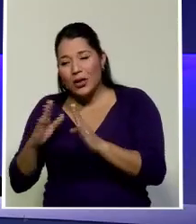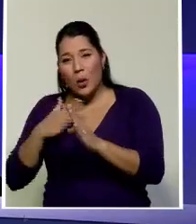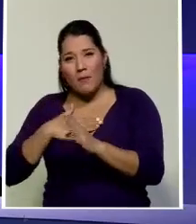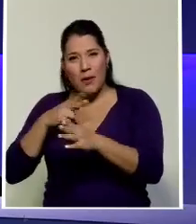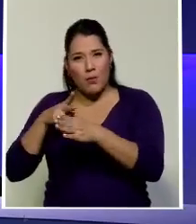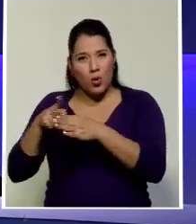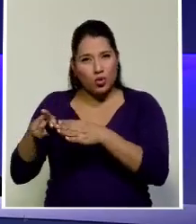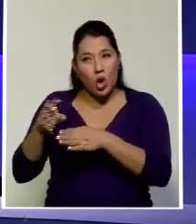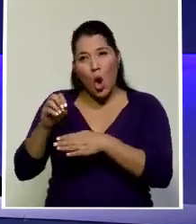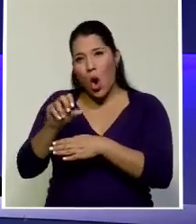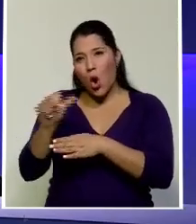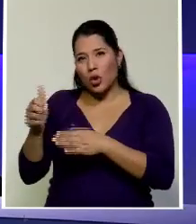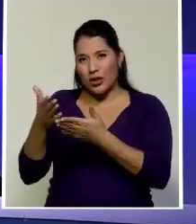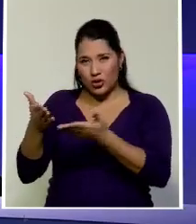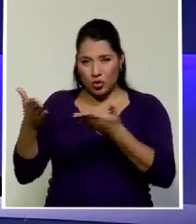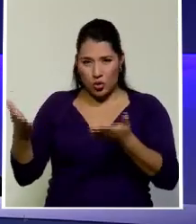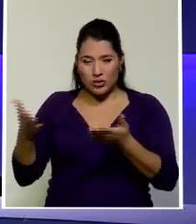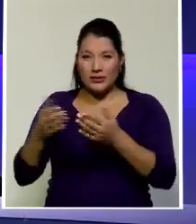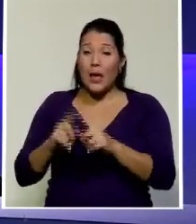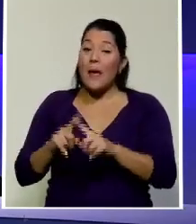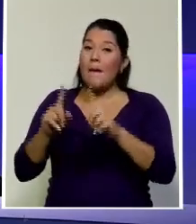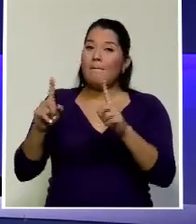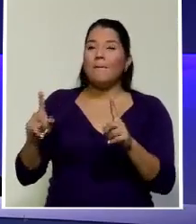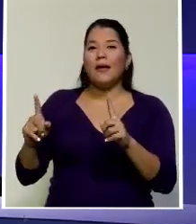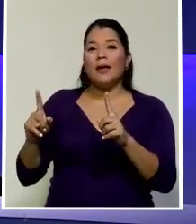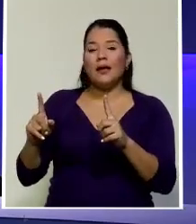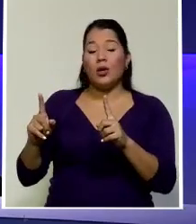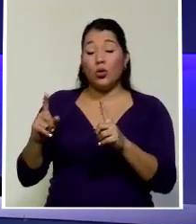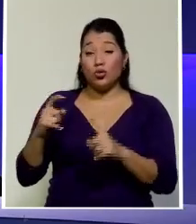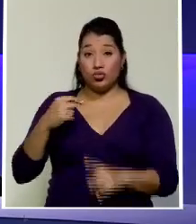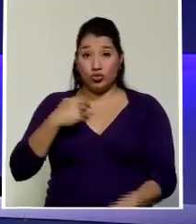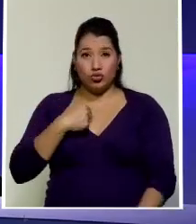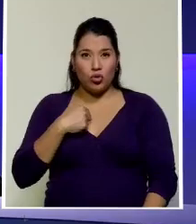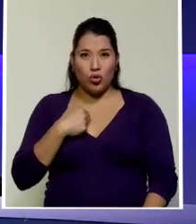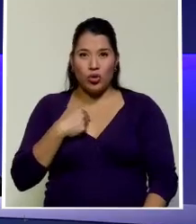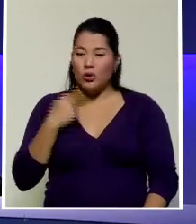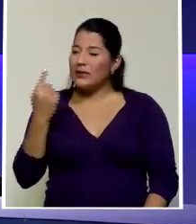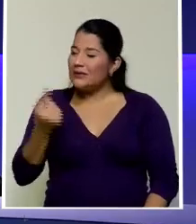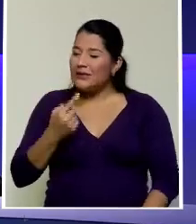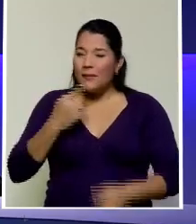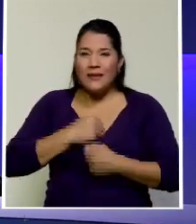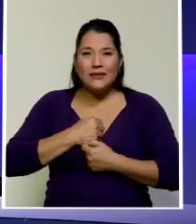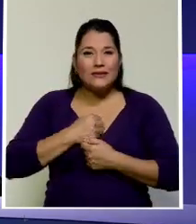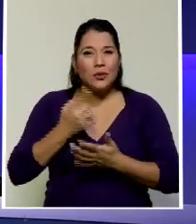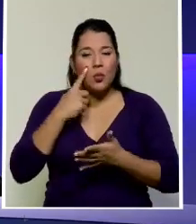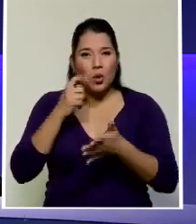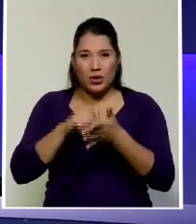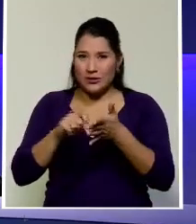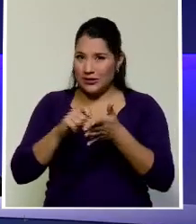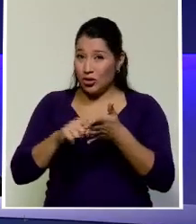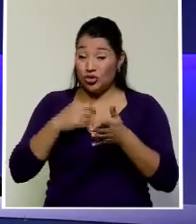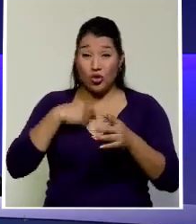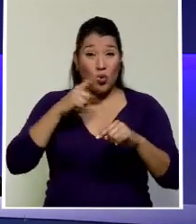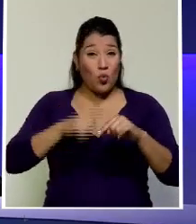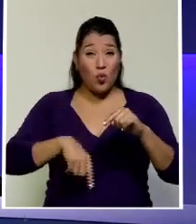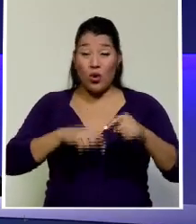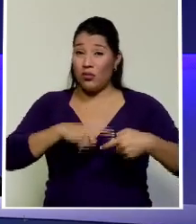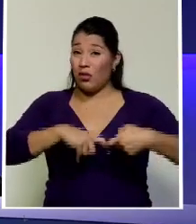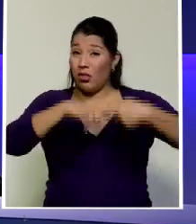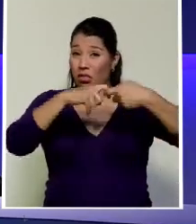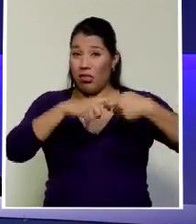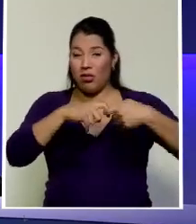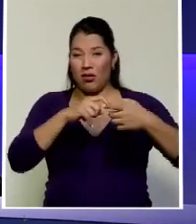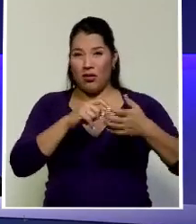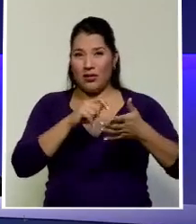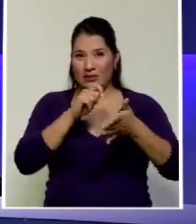hace en la vida, por supuesto, con el tiempo, pero son atravesadas, en mi caso, por lo menos, siempre por la escritura. O sea, yo no puedo no puedo dejar de trabajar en